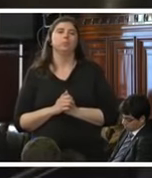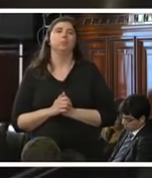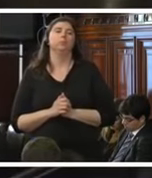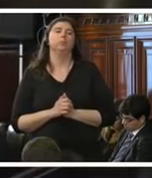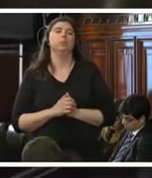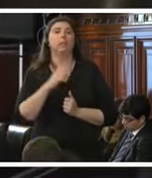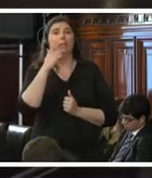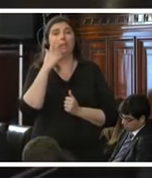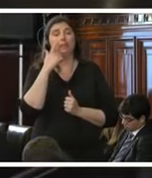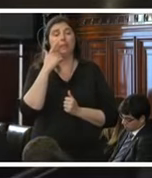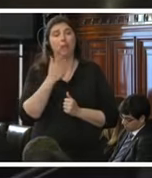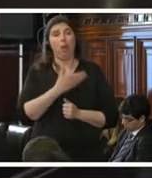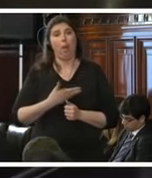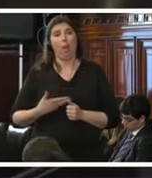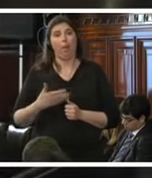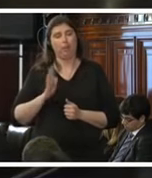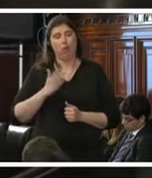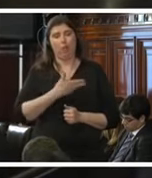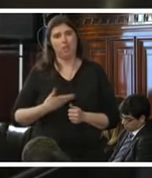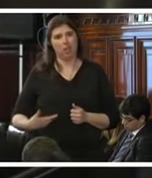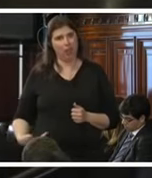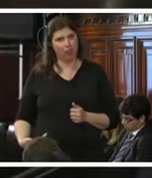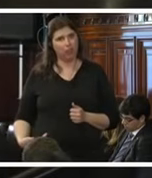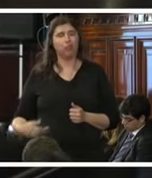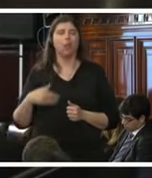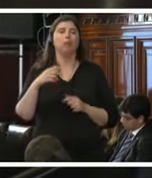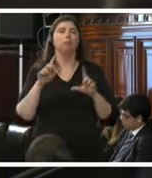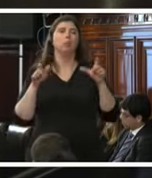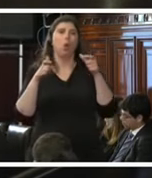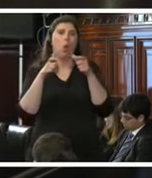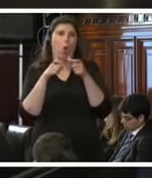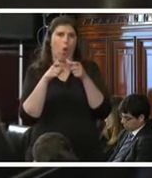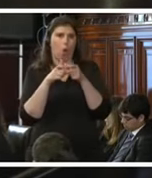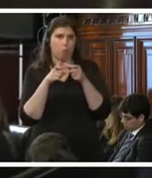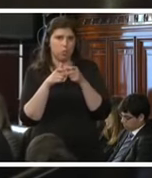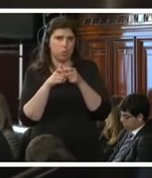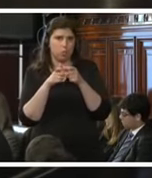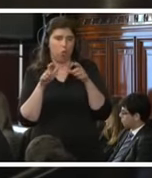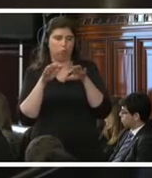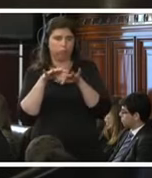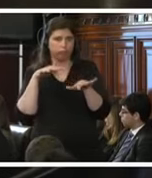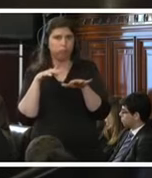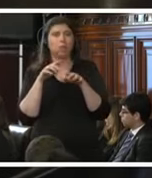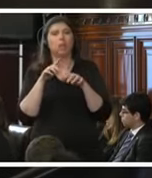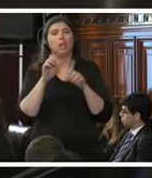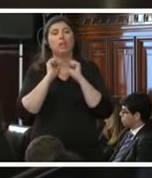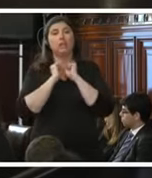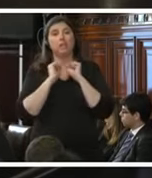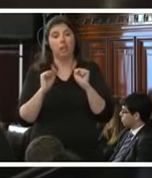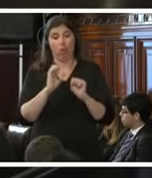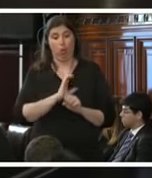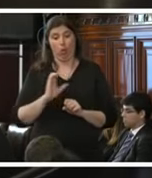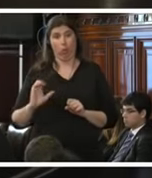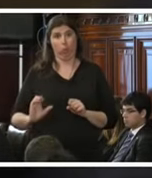Señora Presidenta, señoras y señores comisionados, señor Secretario Ejecutivo, señoras